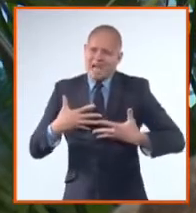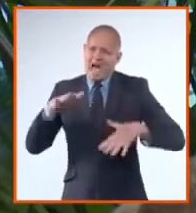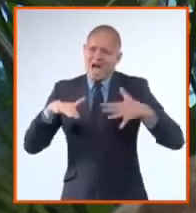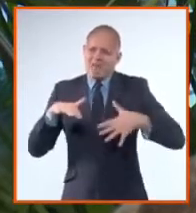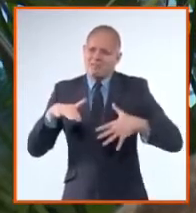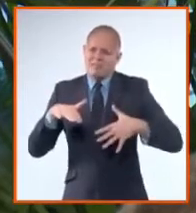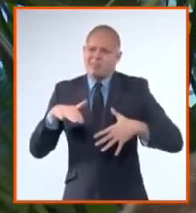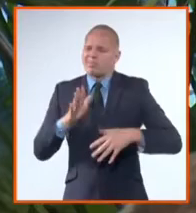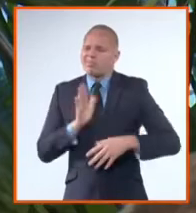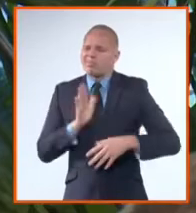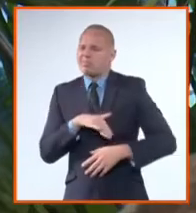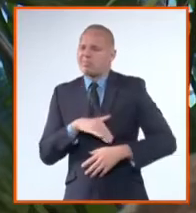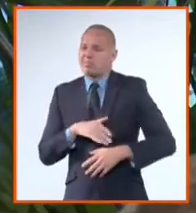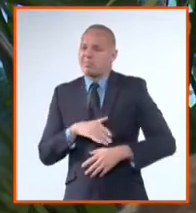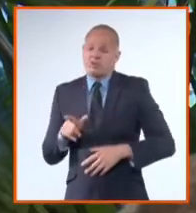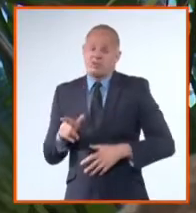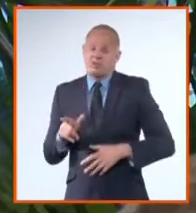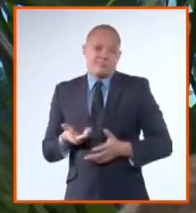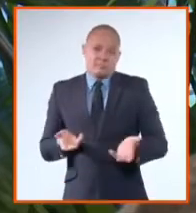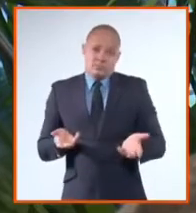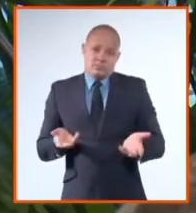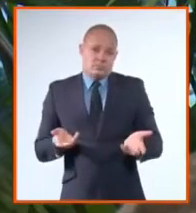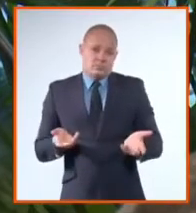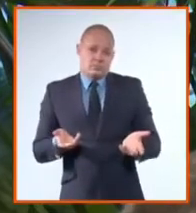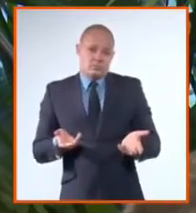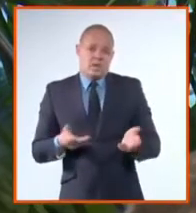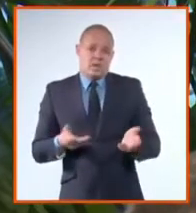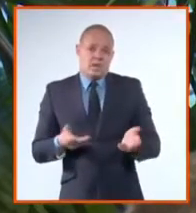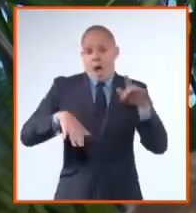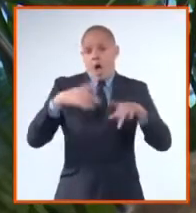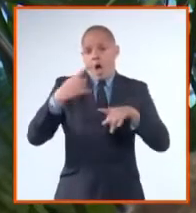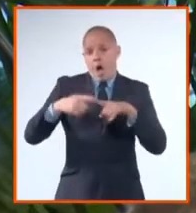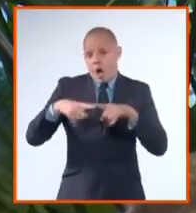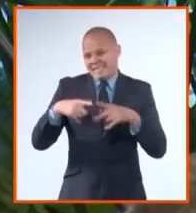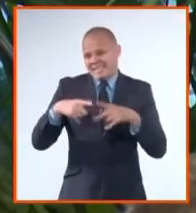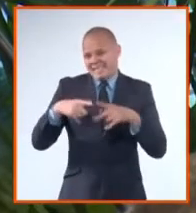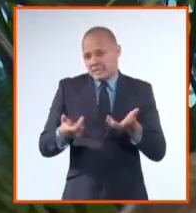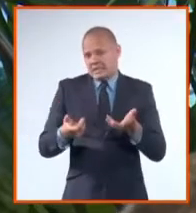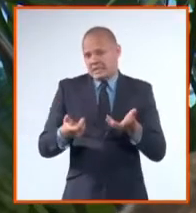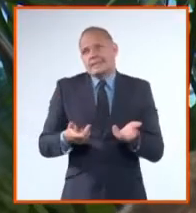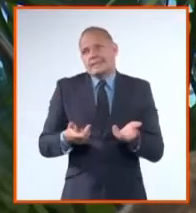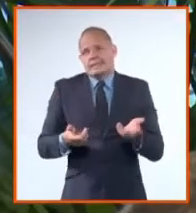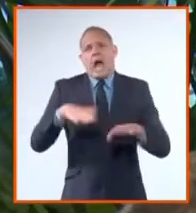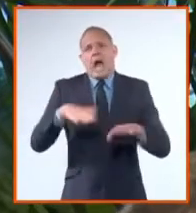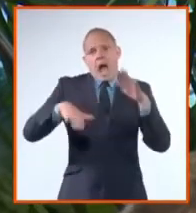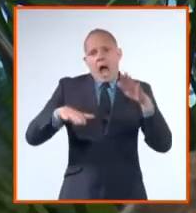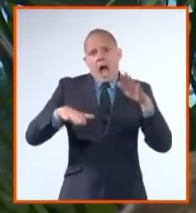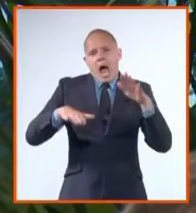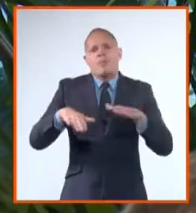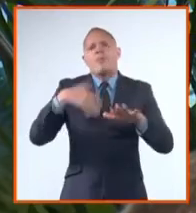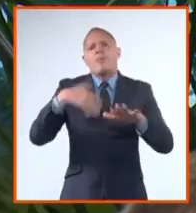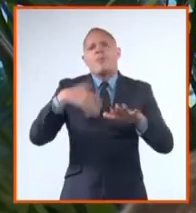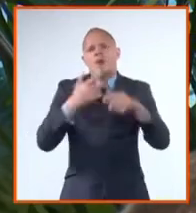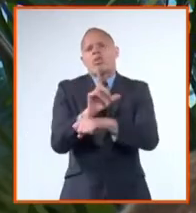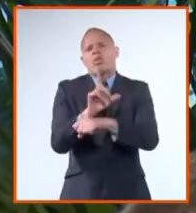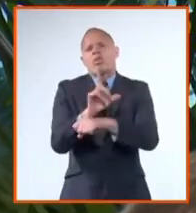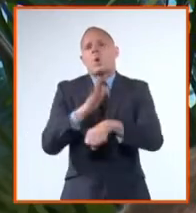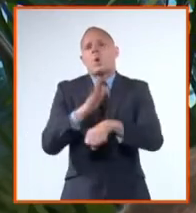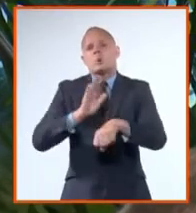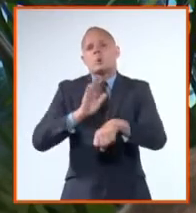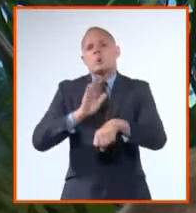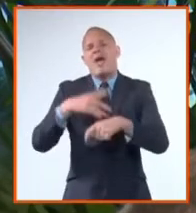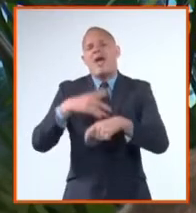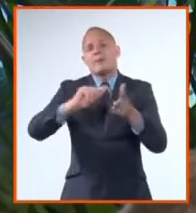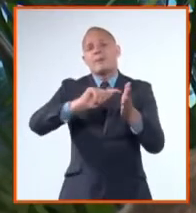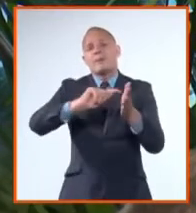burocratismo muchas veces penetra más allá de las esferas burocráticas y a veces hasta el